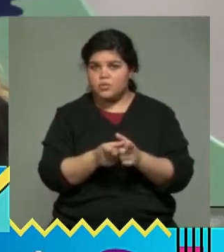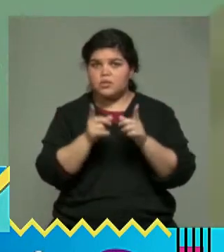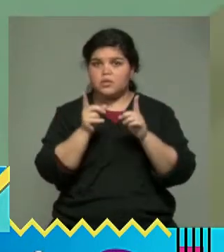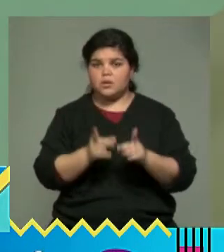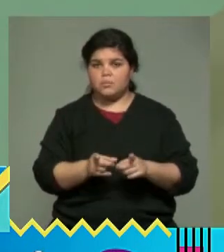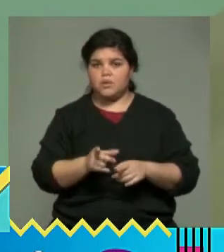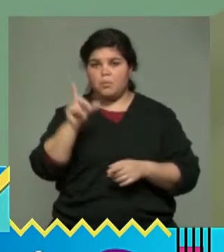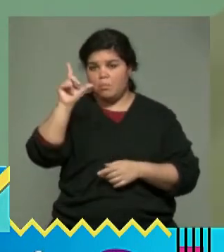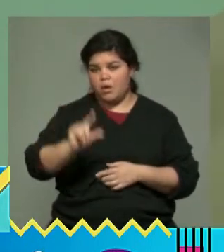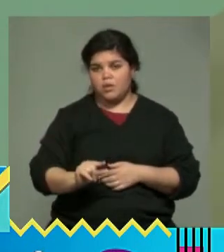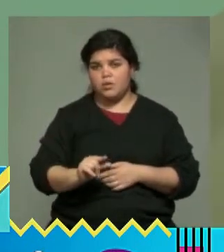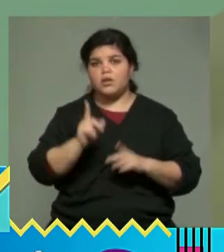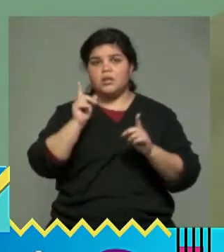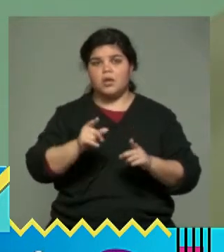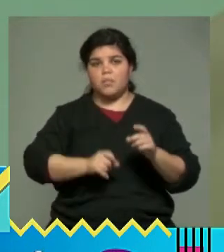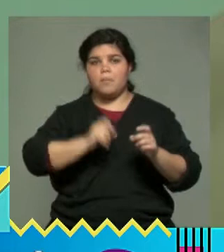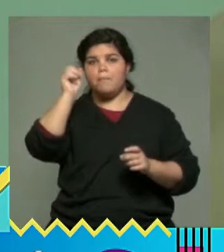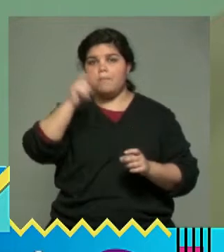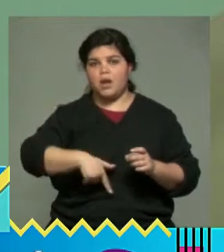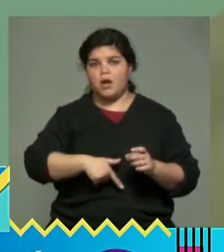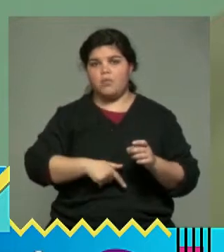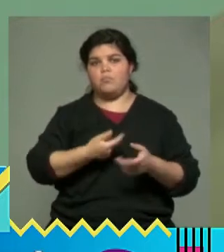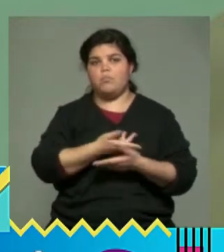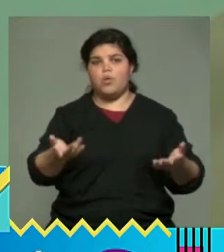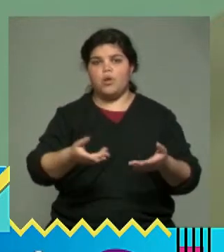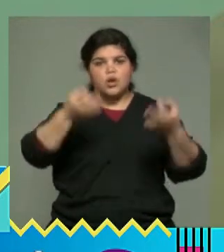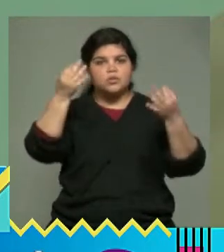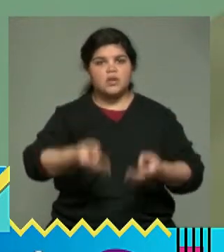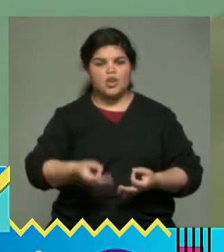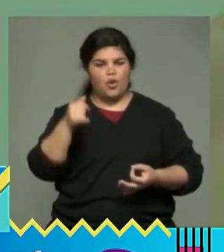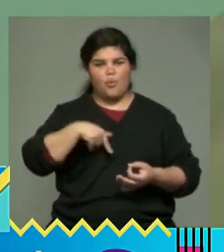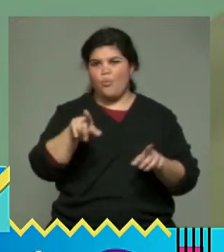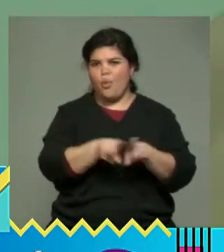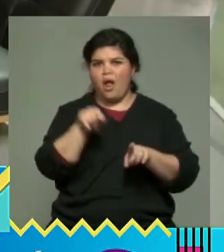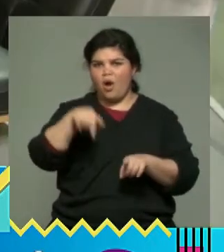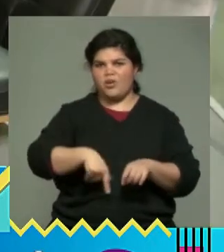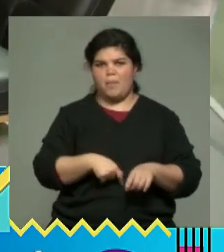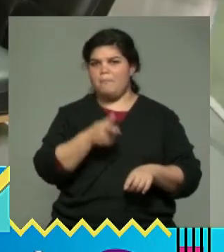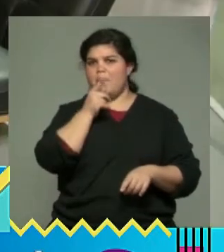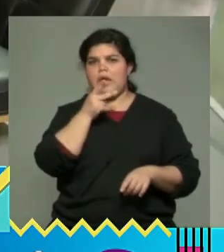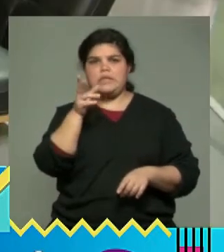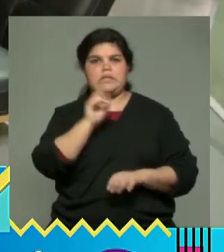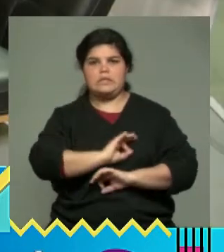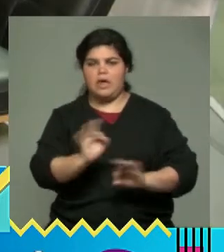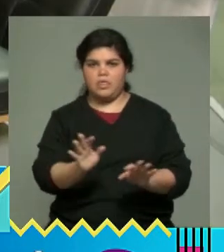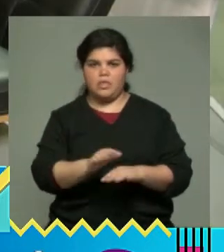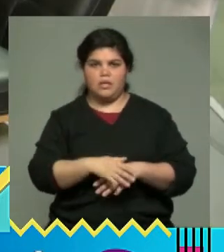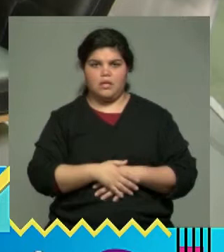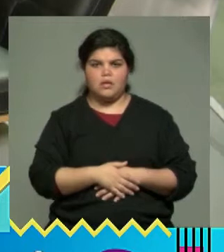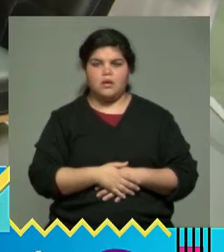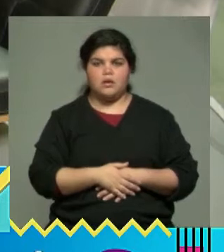logra integralmente aplicar una política pública seria y no lo que existe en este momento, que es nada. Bueno, pero no, antes de